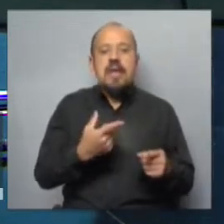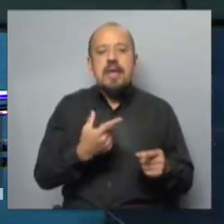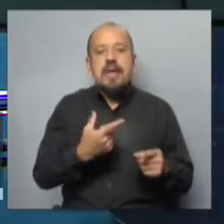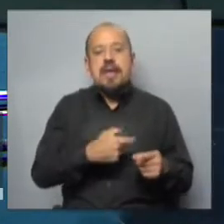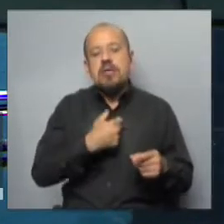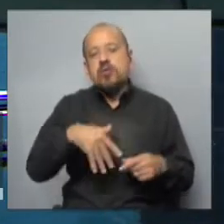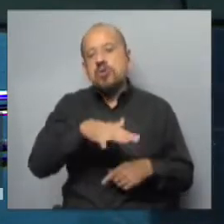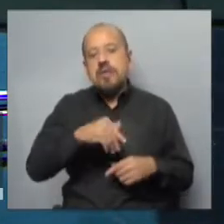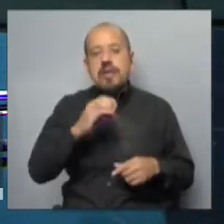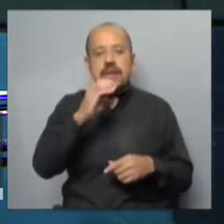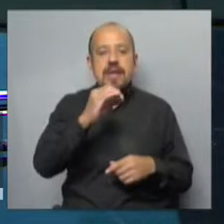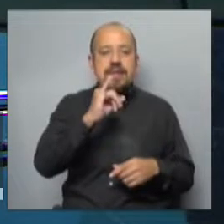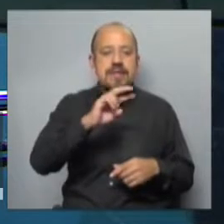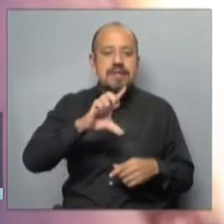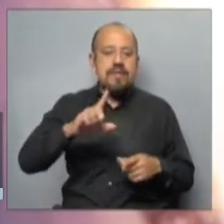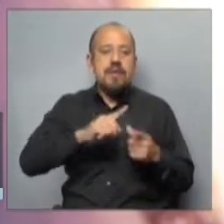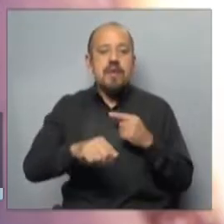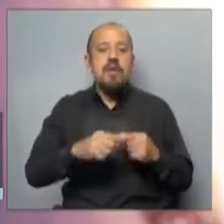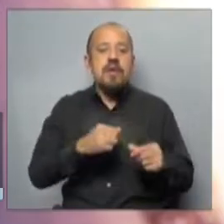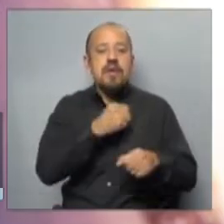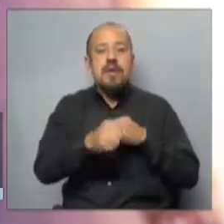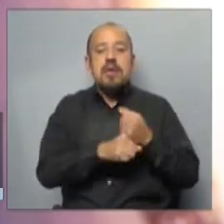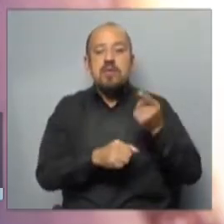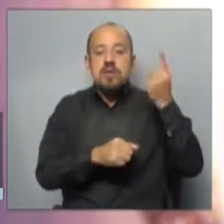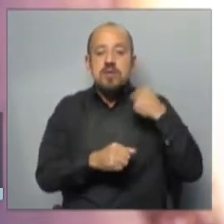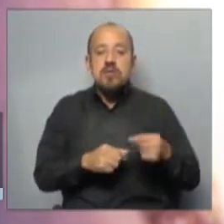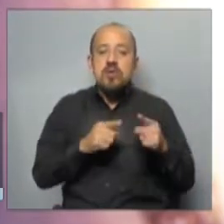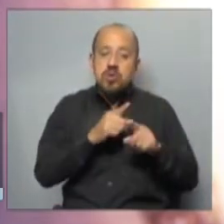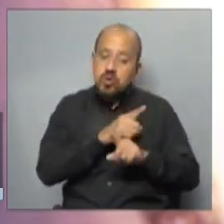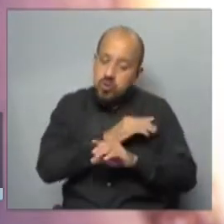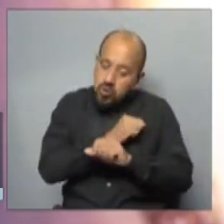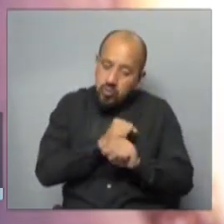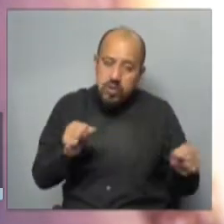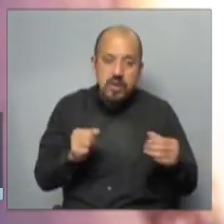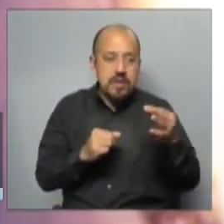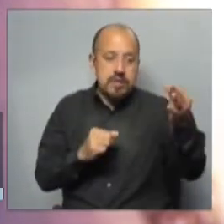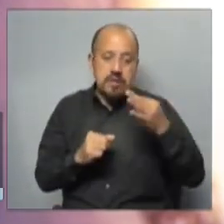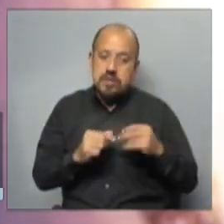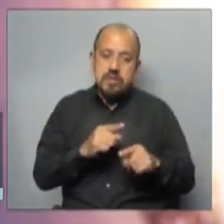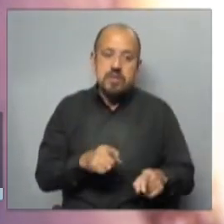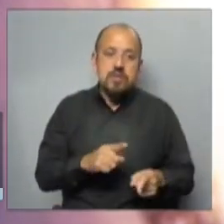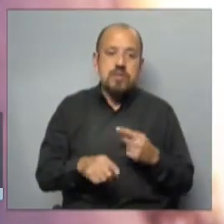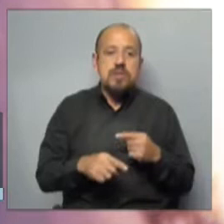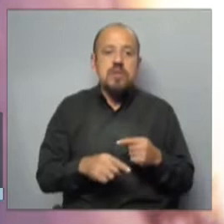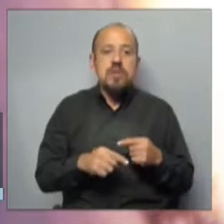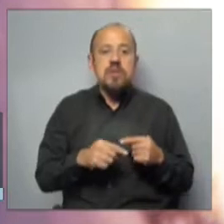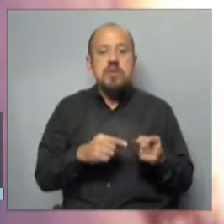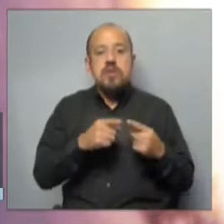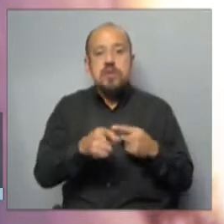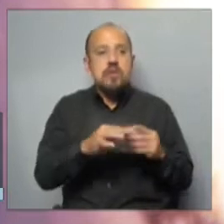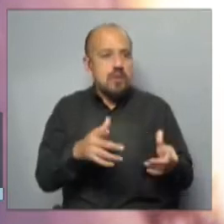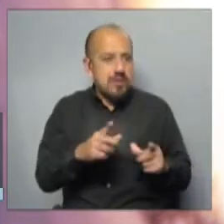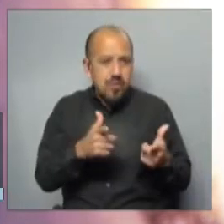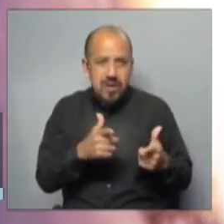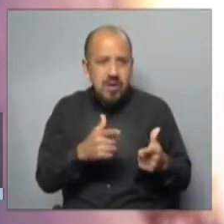hicimos toda una campaña el año pasado sobre lo que no nos pueden decir por ejemplo no nos puede decir que tiene el que no tiene el